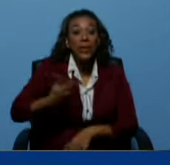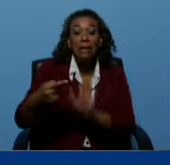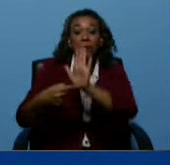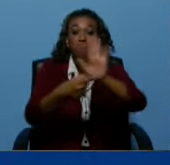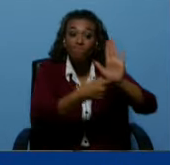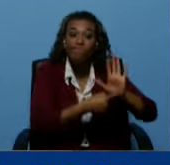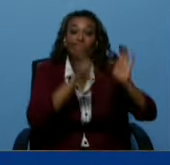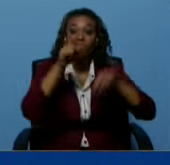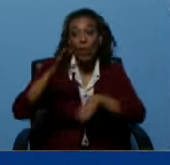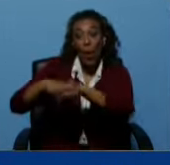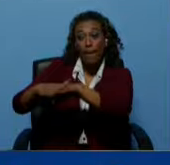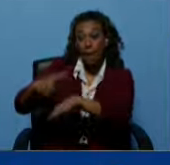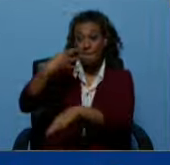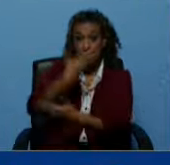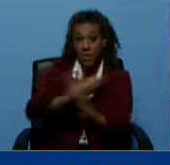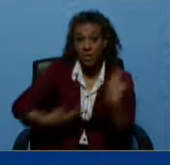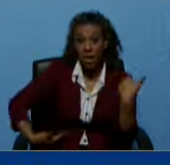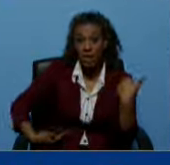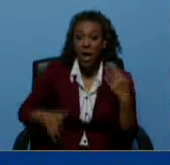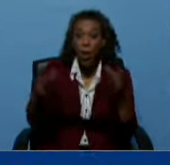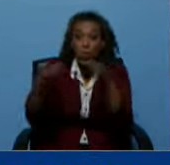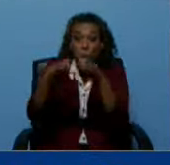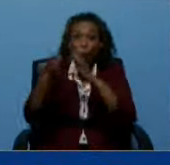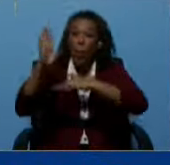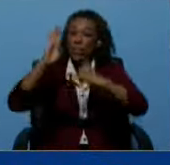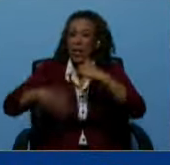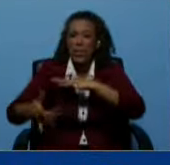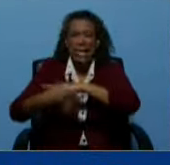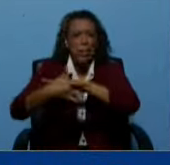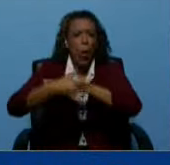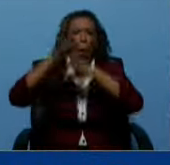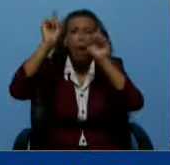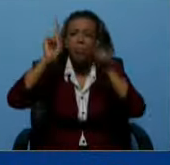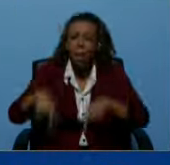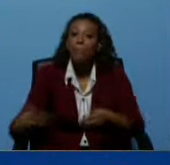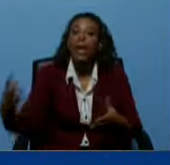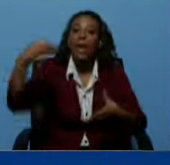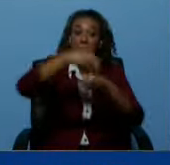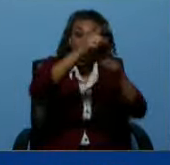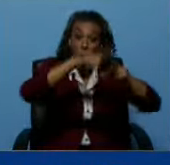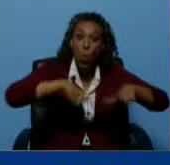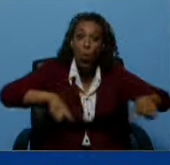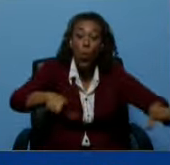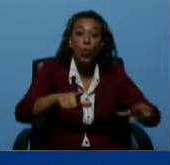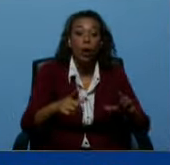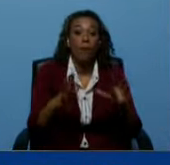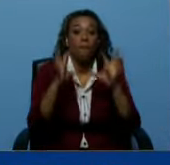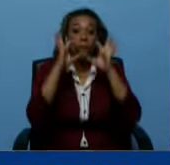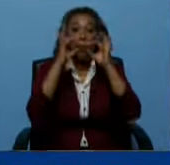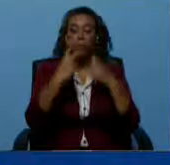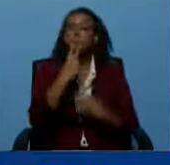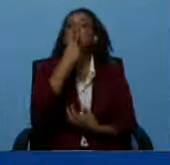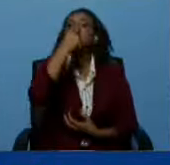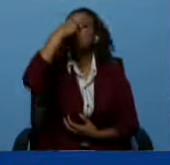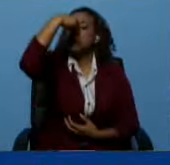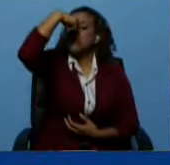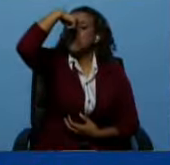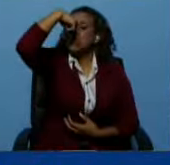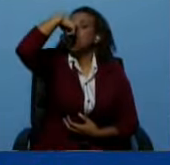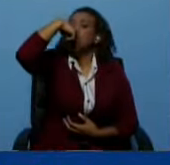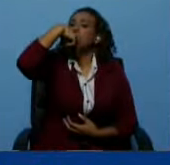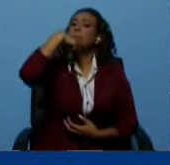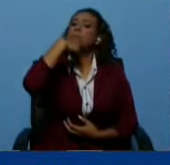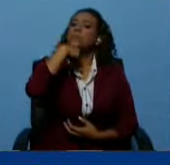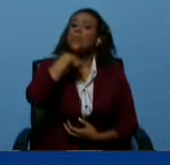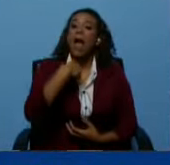señalar, presidente, que un equipo de última tecnología también está aquí, un fibrolaringoscopio, para aquellos niños